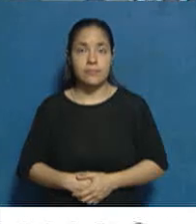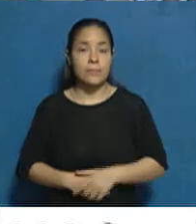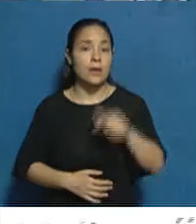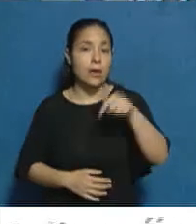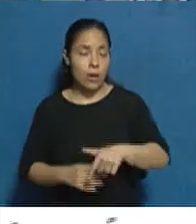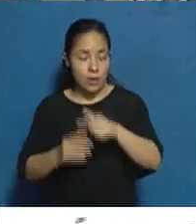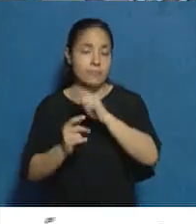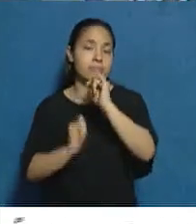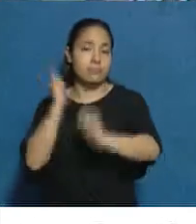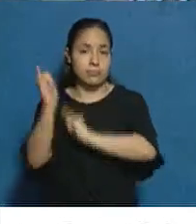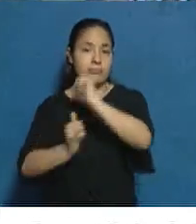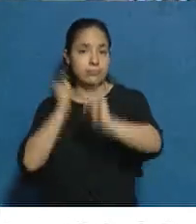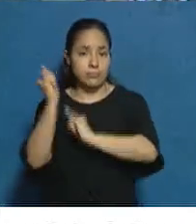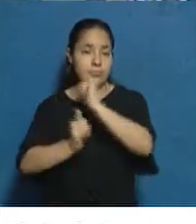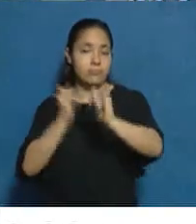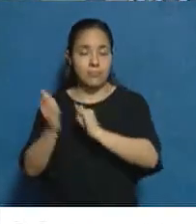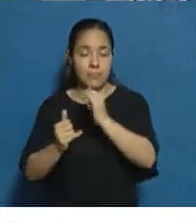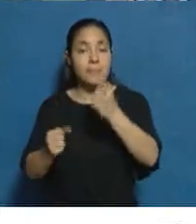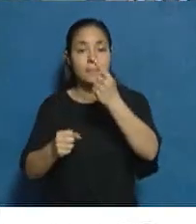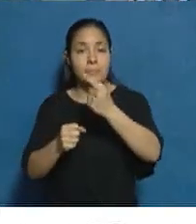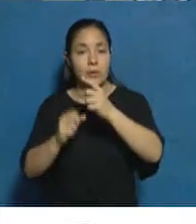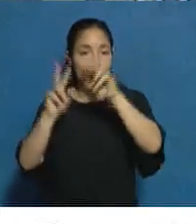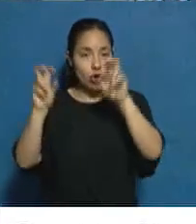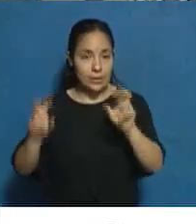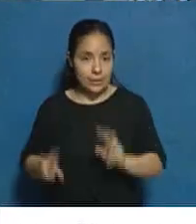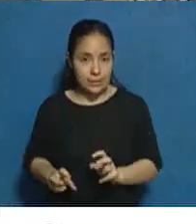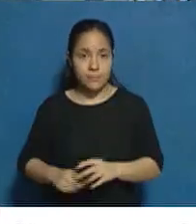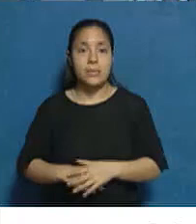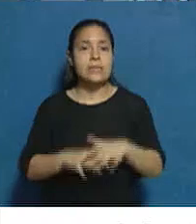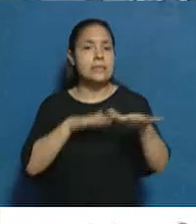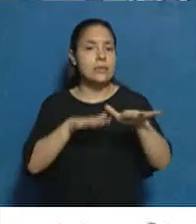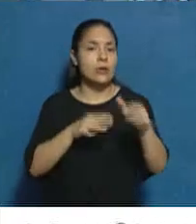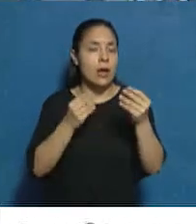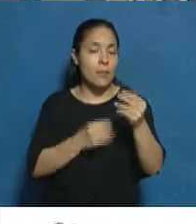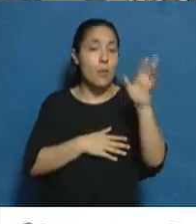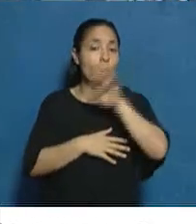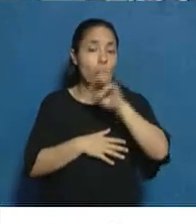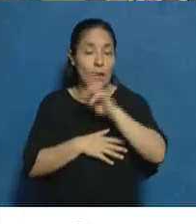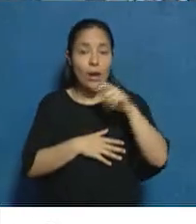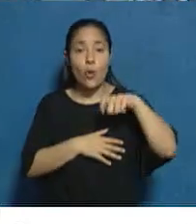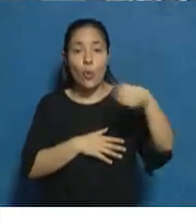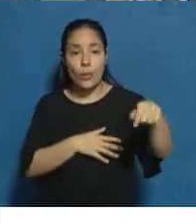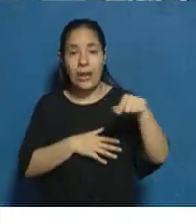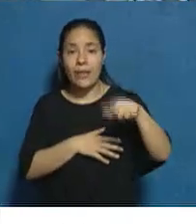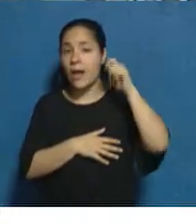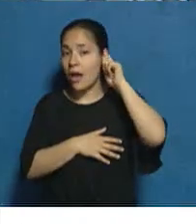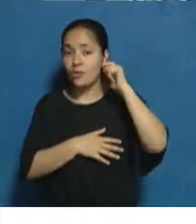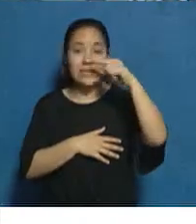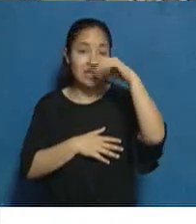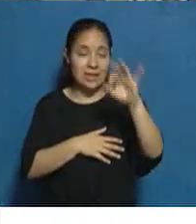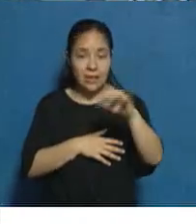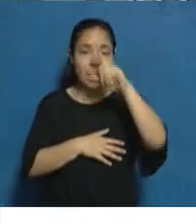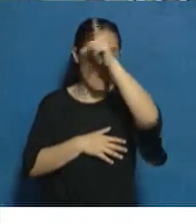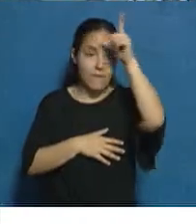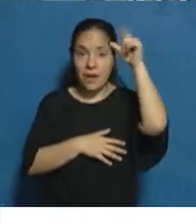Vamos a arrancar el desarrollo de las noticias hablando de esta situación, de la situación de la enfermera jubilada que tiene 73 años. Estamos